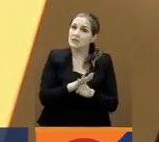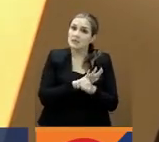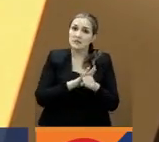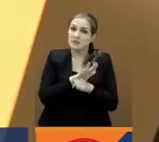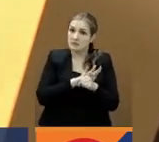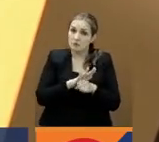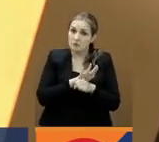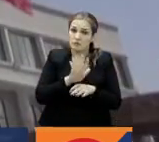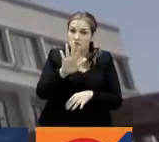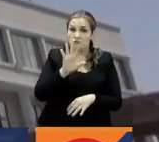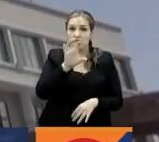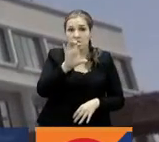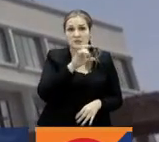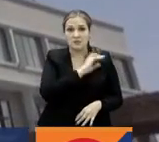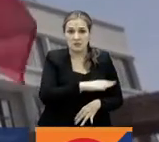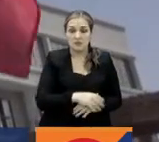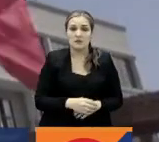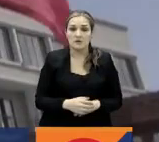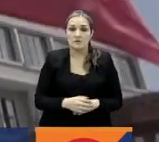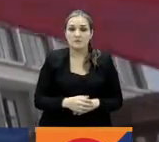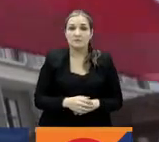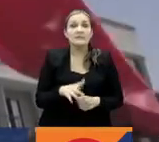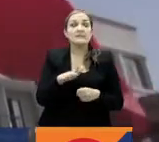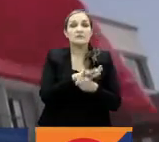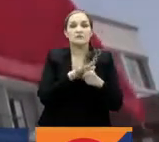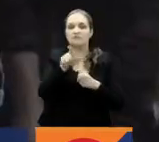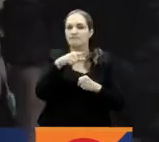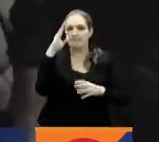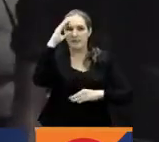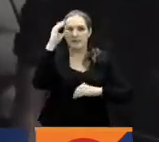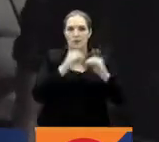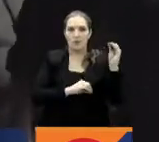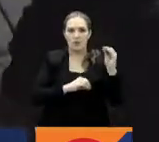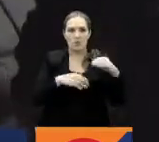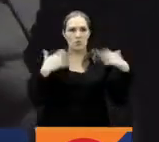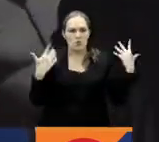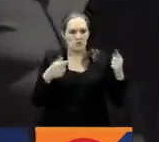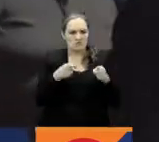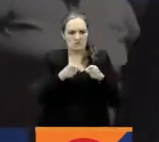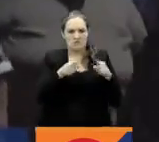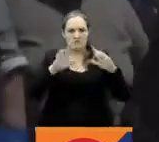República de Chile. Hechos que incluso fueron rechazados y que tienen